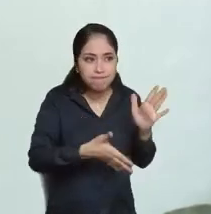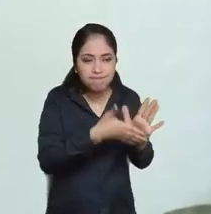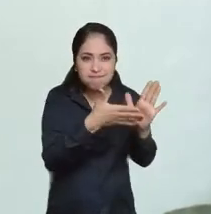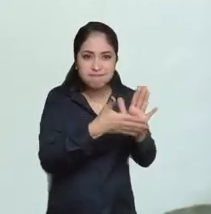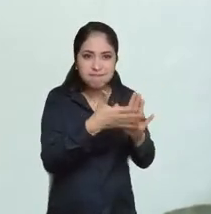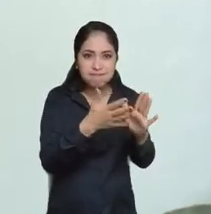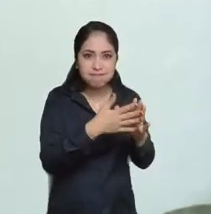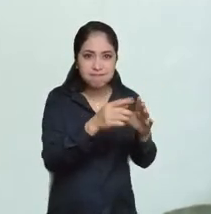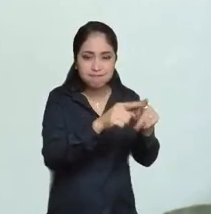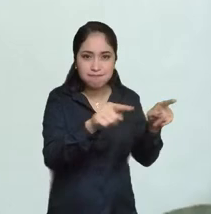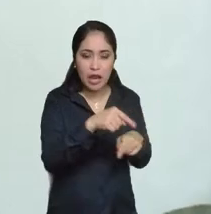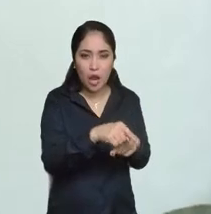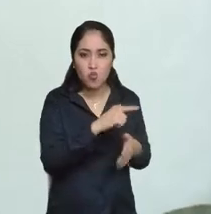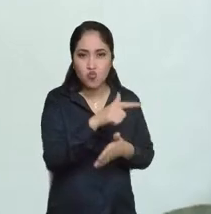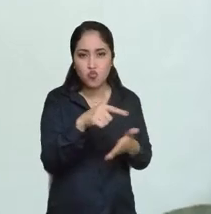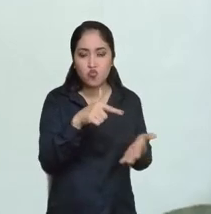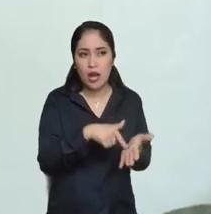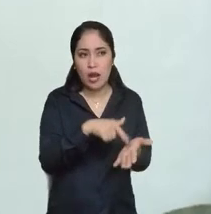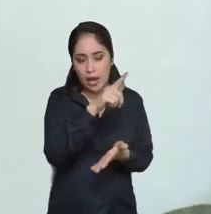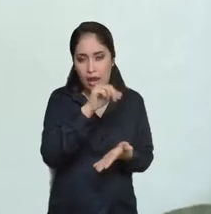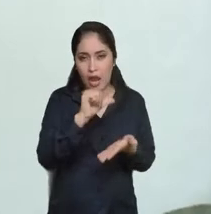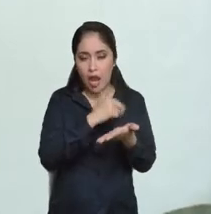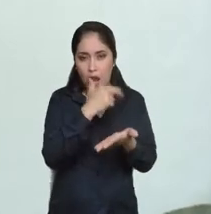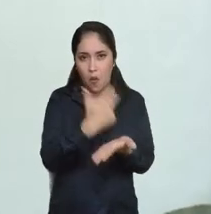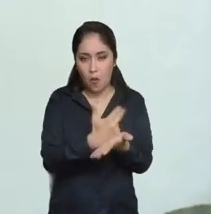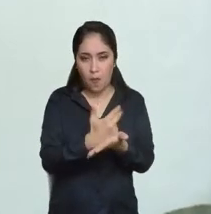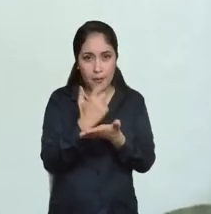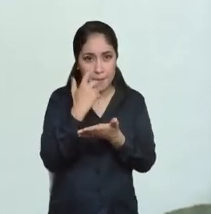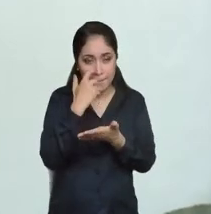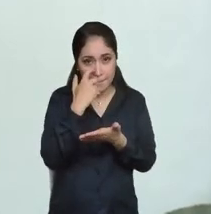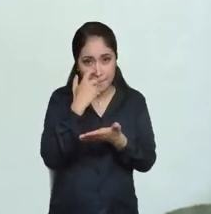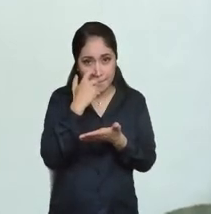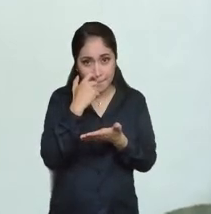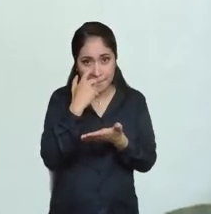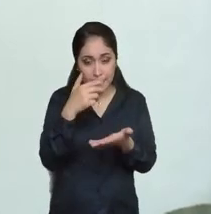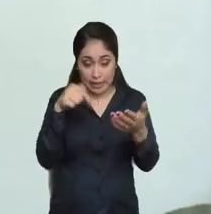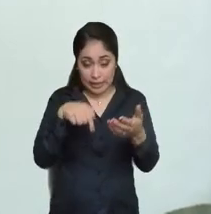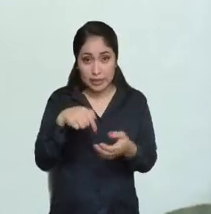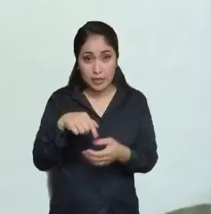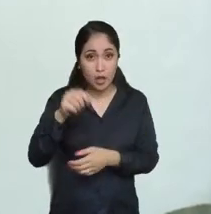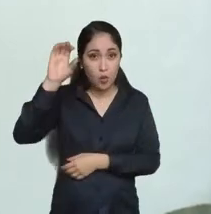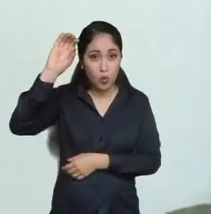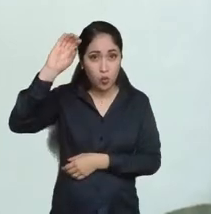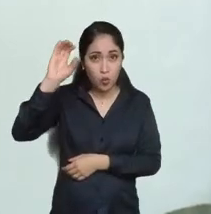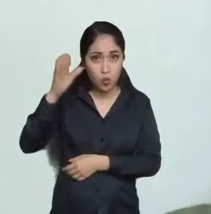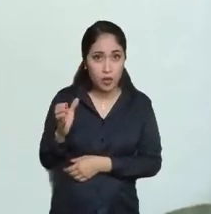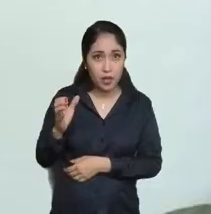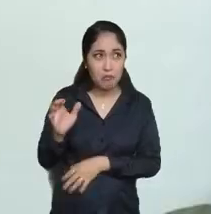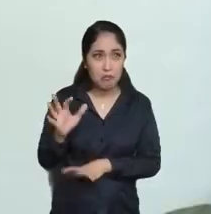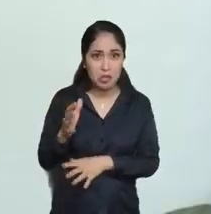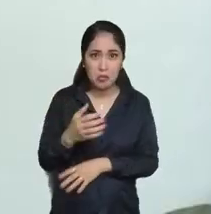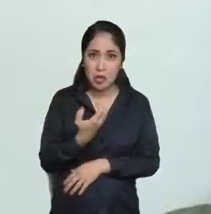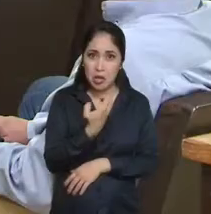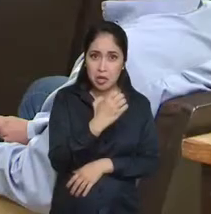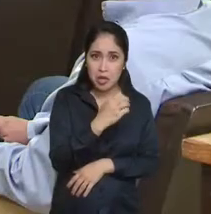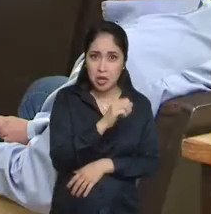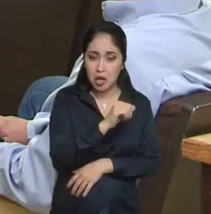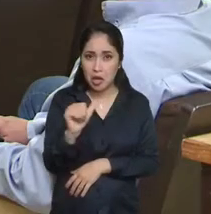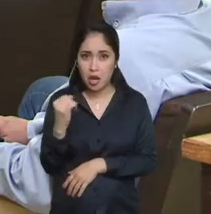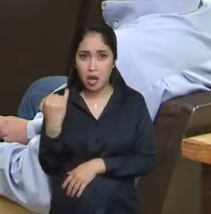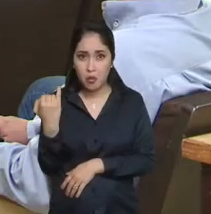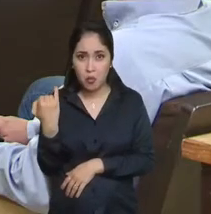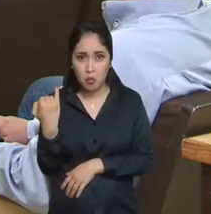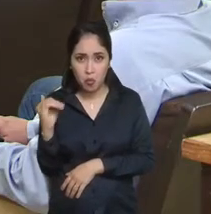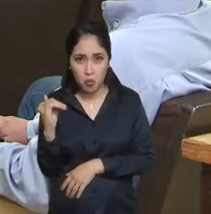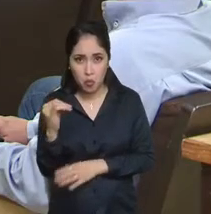AOME. Y en el caso de Culiacán, esperamos que en este primer semestre esté funcionando ya con las